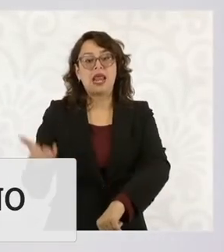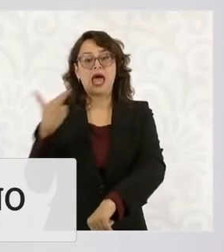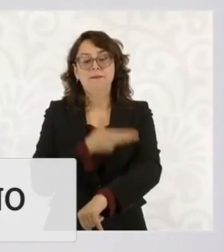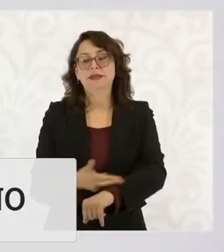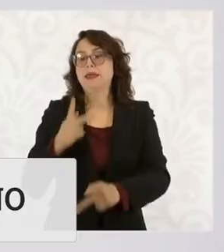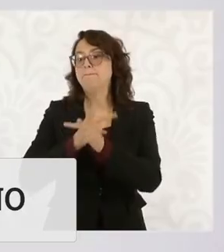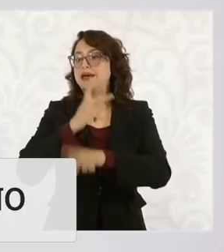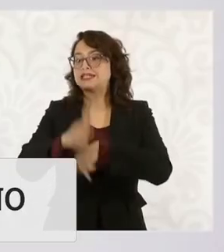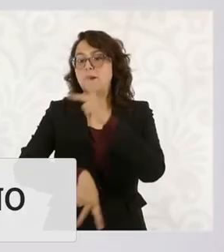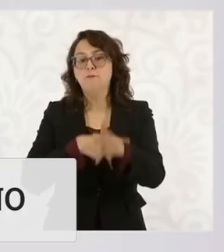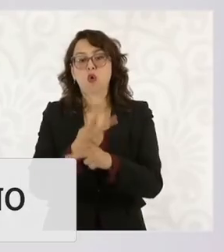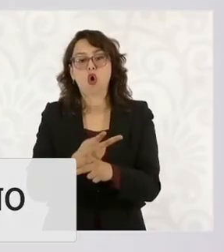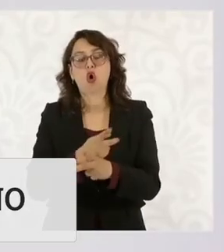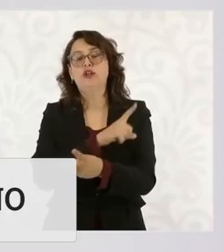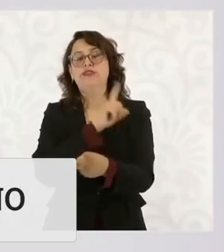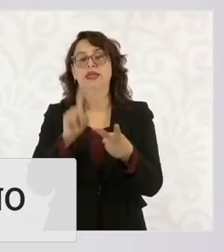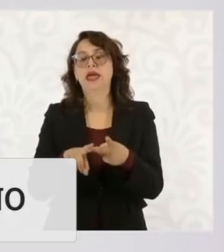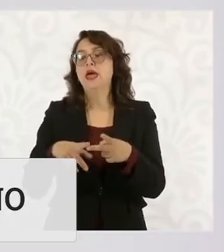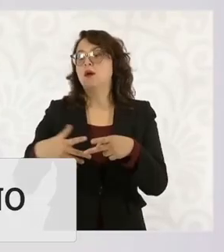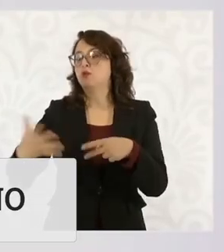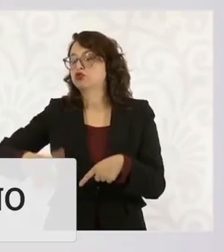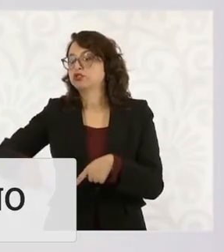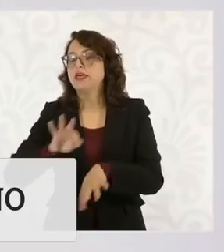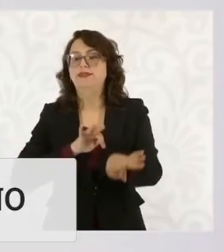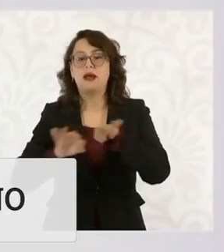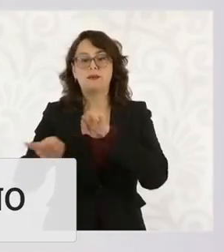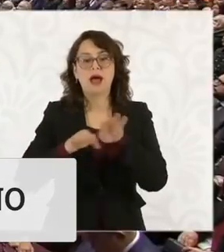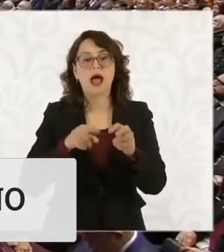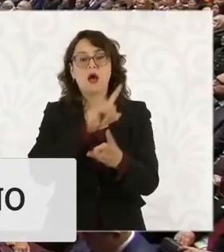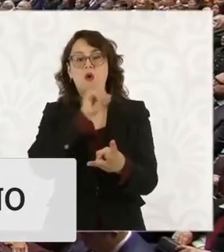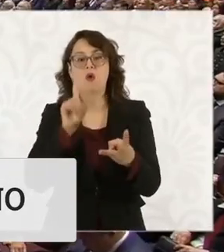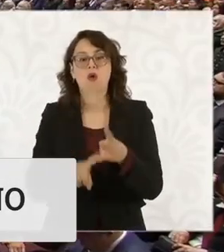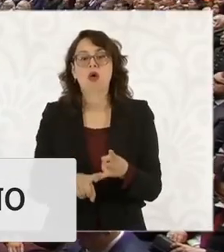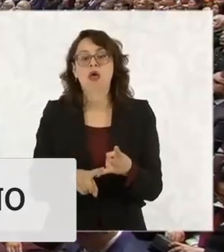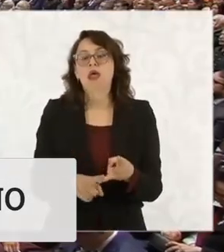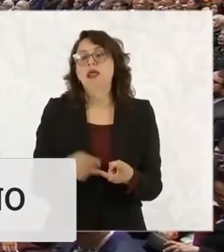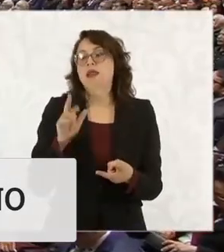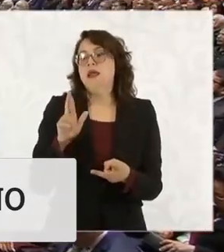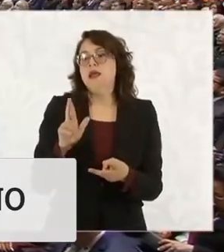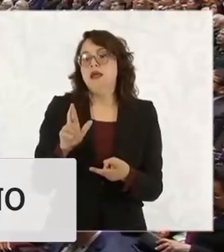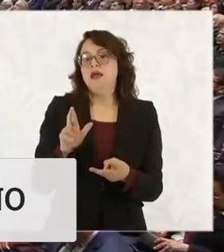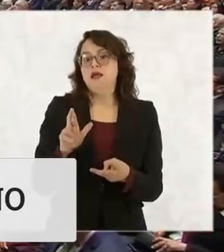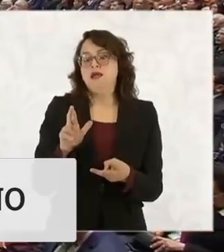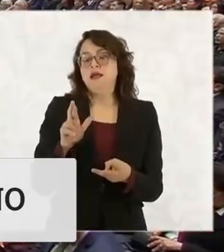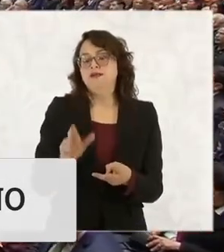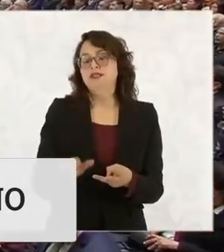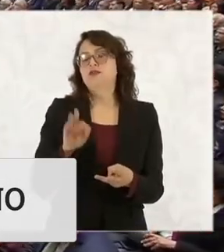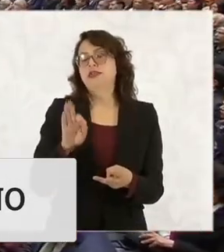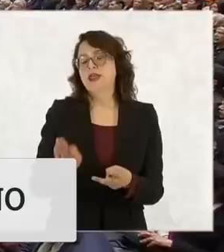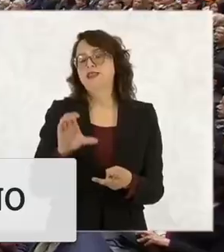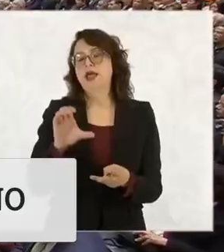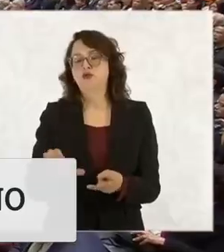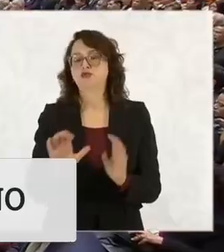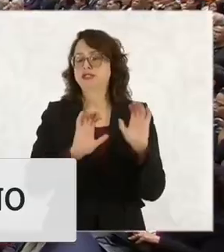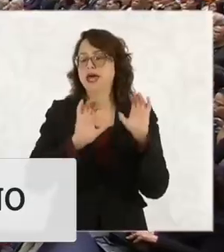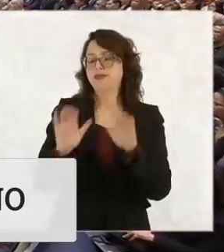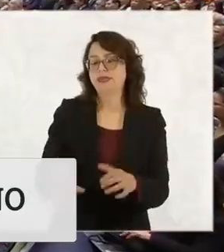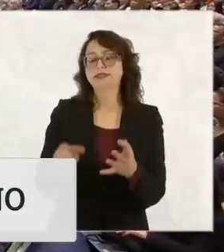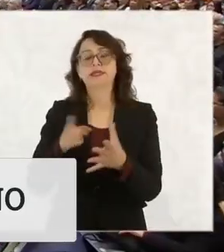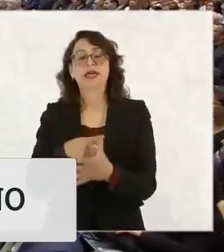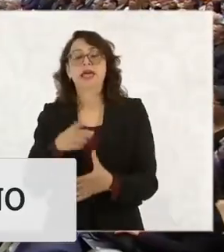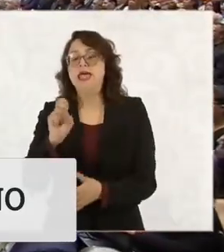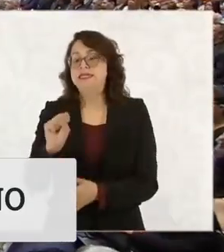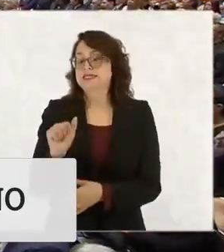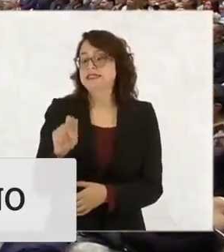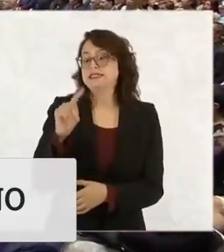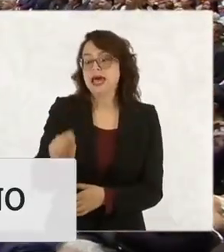en pasaportes, búsqueda de empleo, inscripción al Registro Federal de Causantes y la firma electrónica del